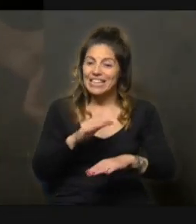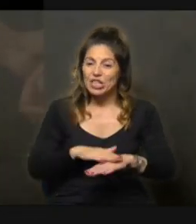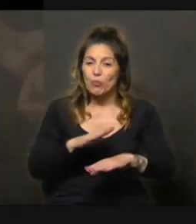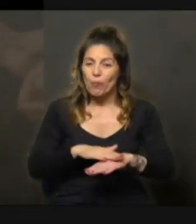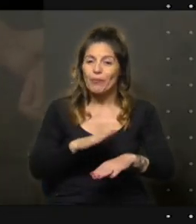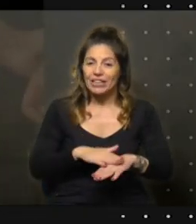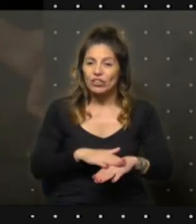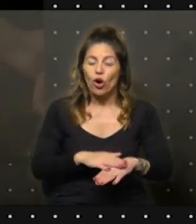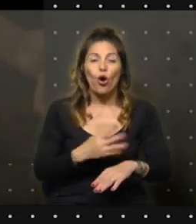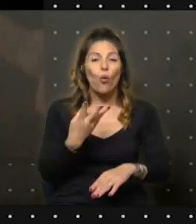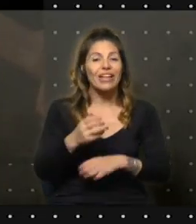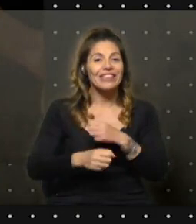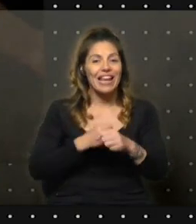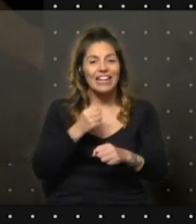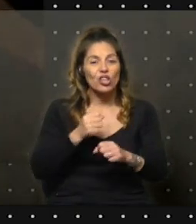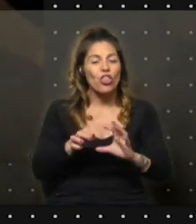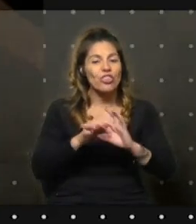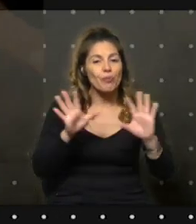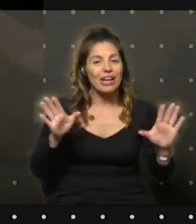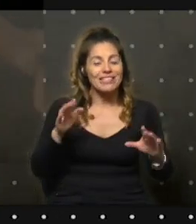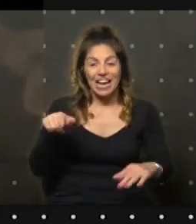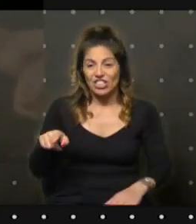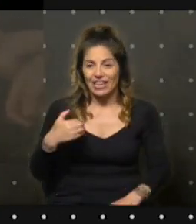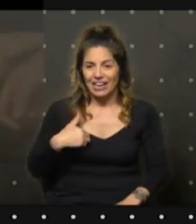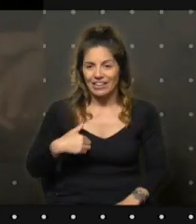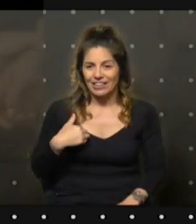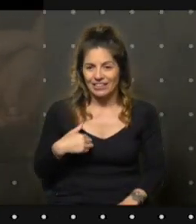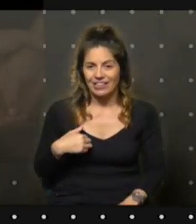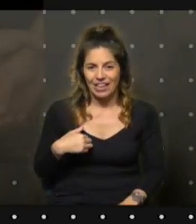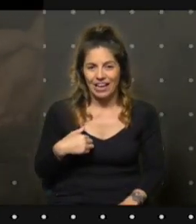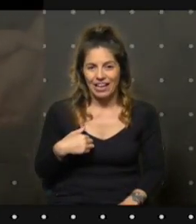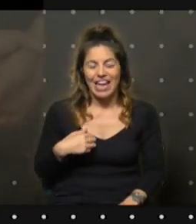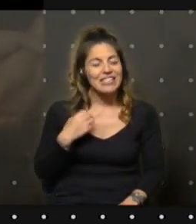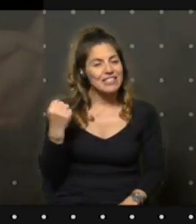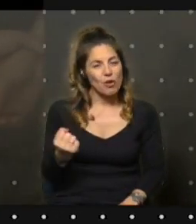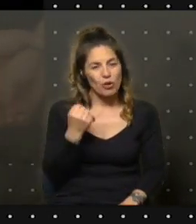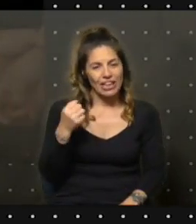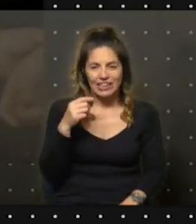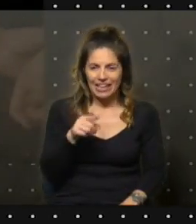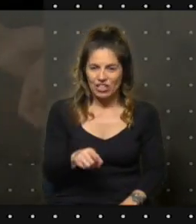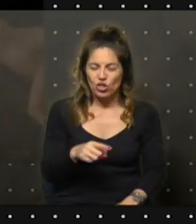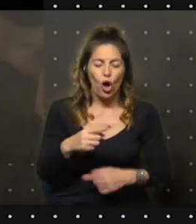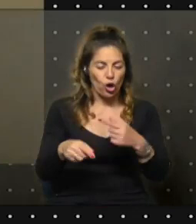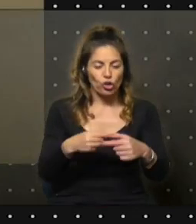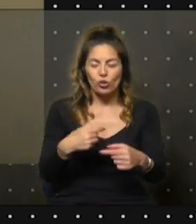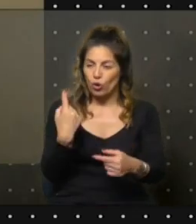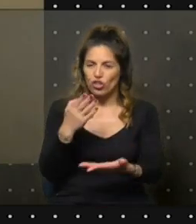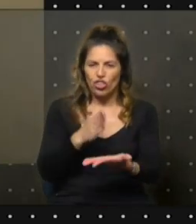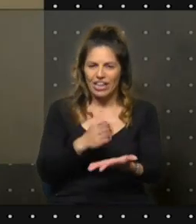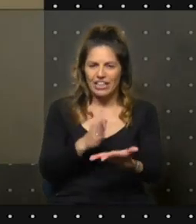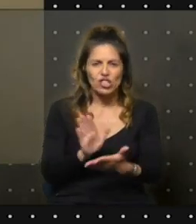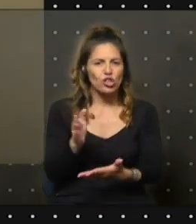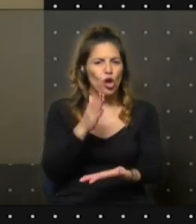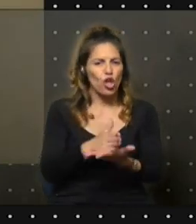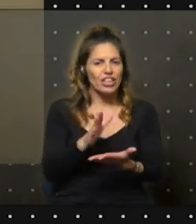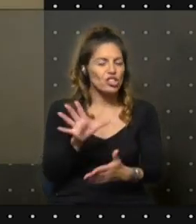que van a ser 40 años de democracia en Argentina este y que esimportante eso no seguir con nuestros derechos todos los derechos